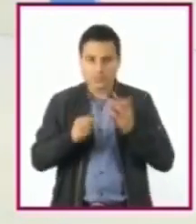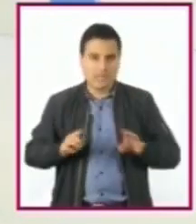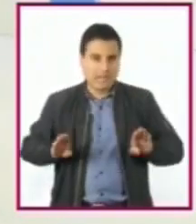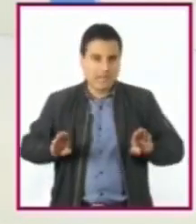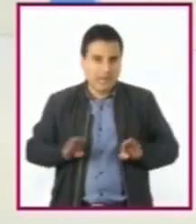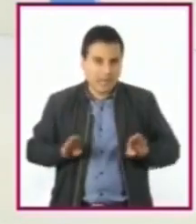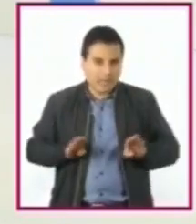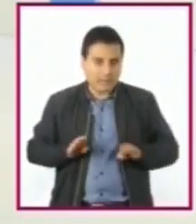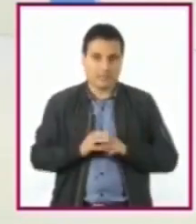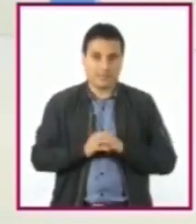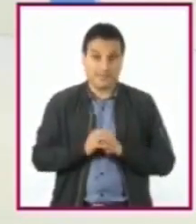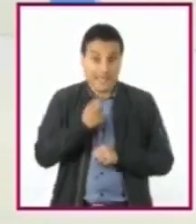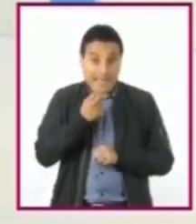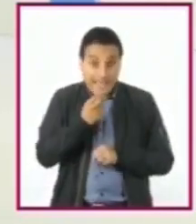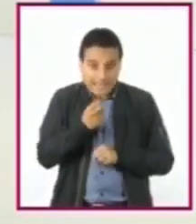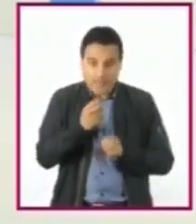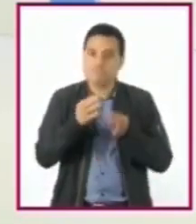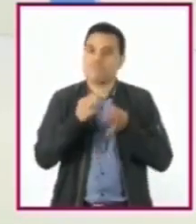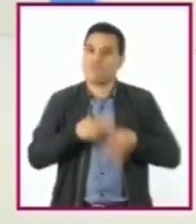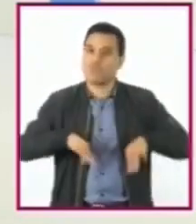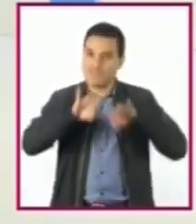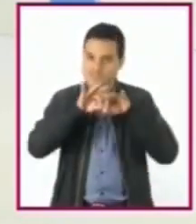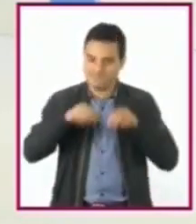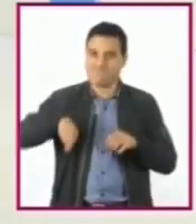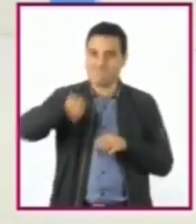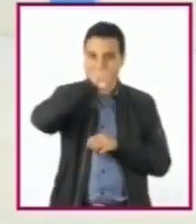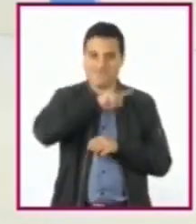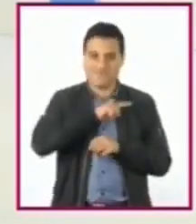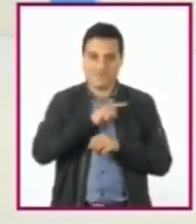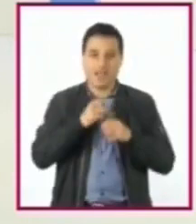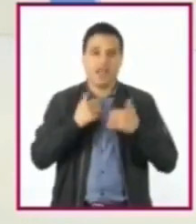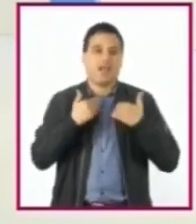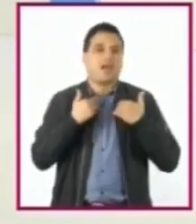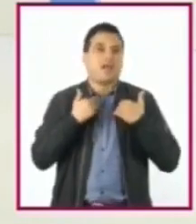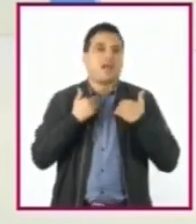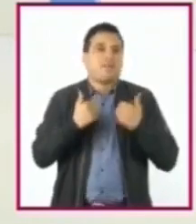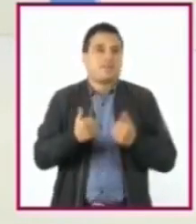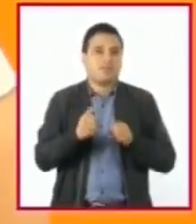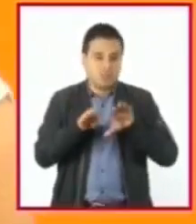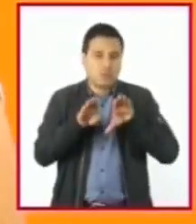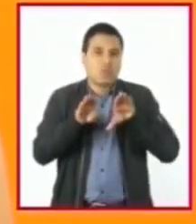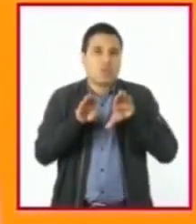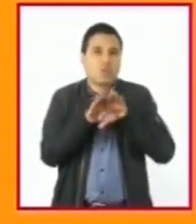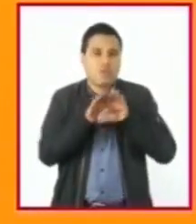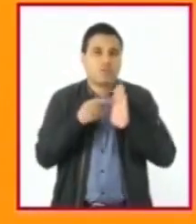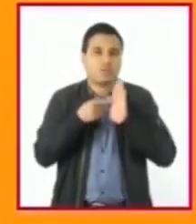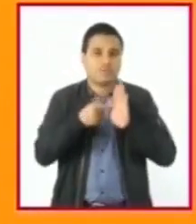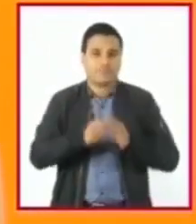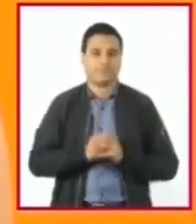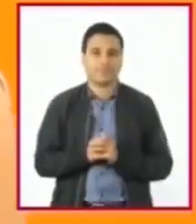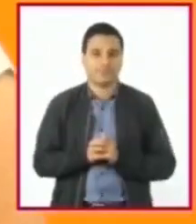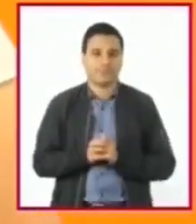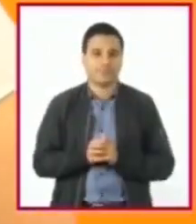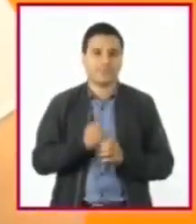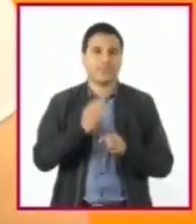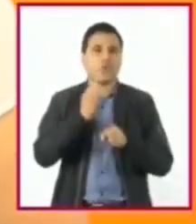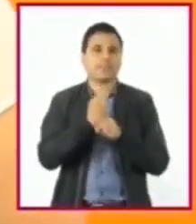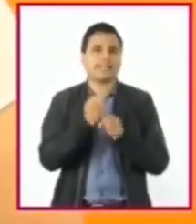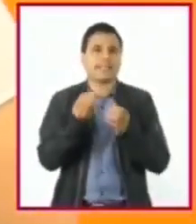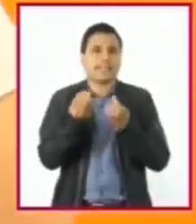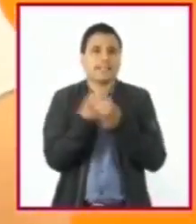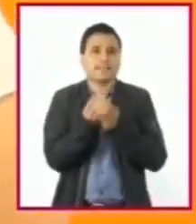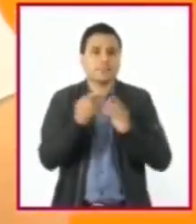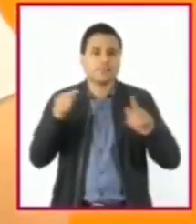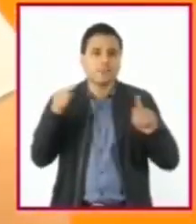conceptos que son muy importantes para comprender las formas en que podemos representarlo. El propósito de esta sesión